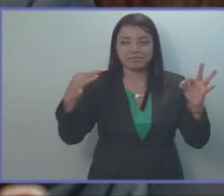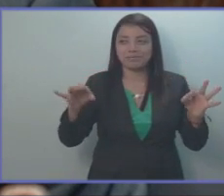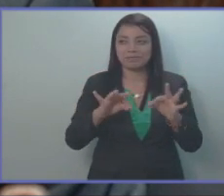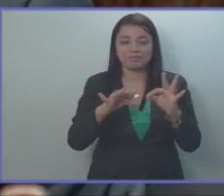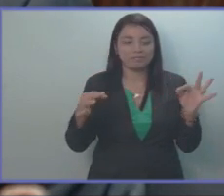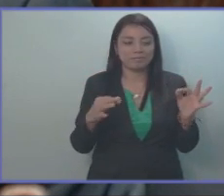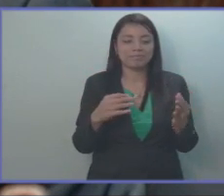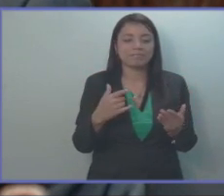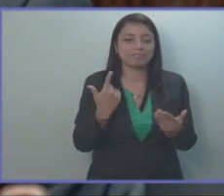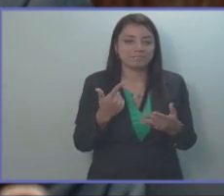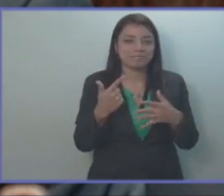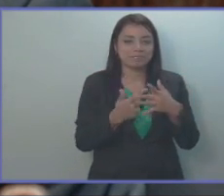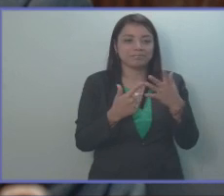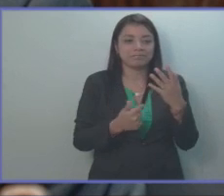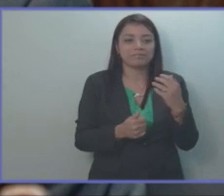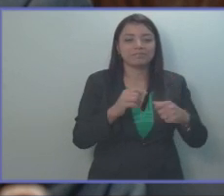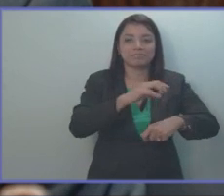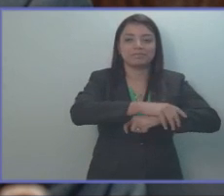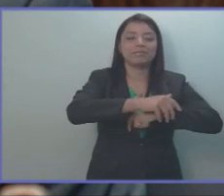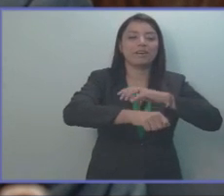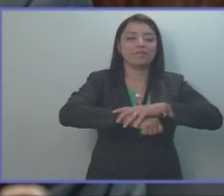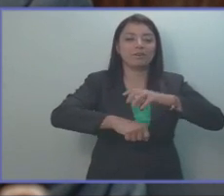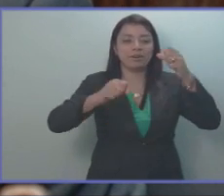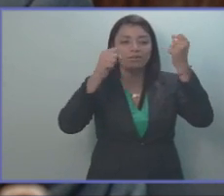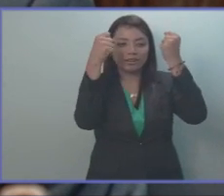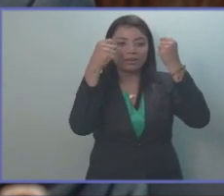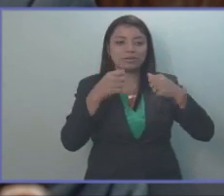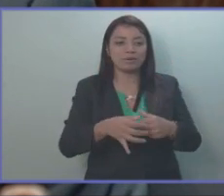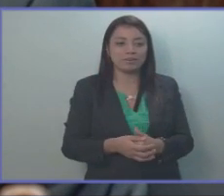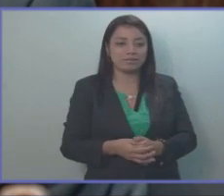ley penitenciaria, objeto de estudio.